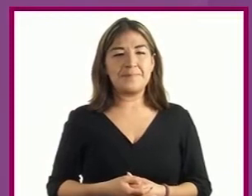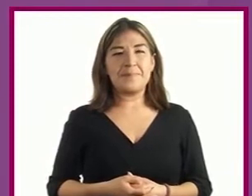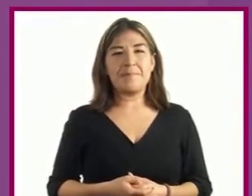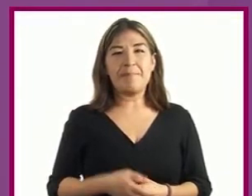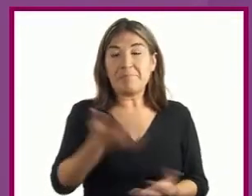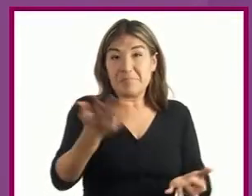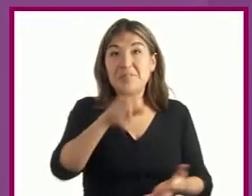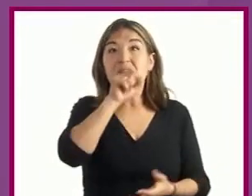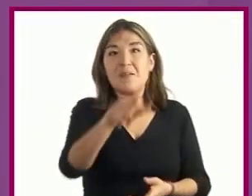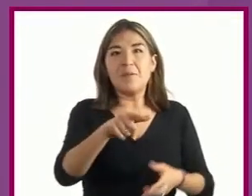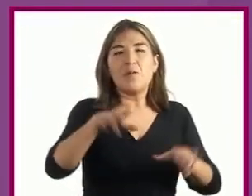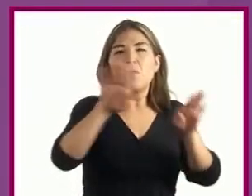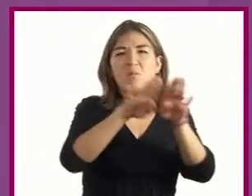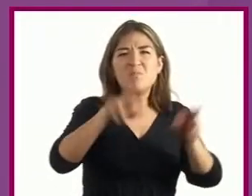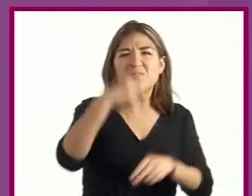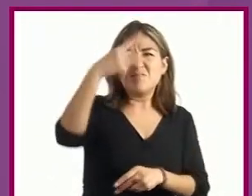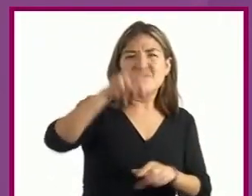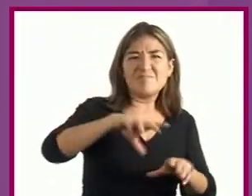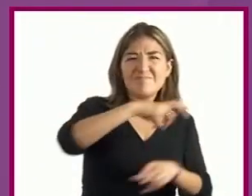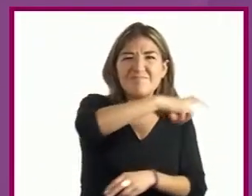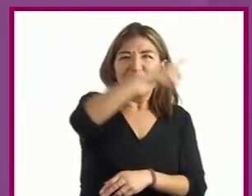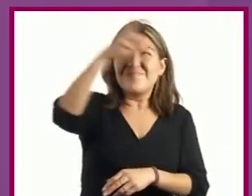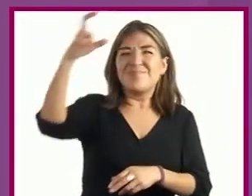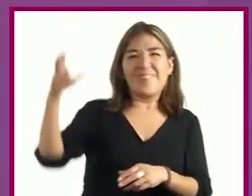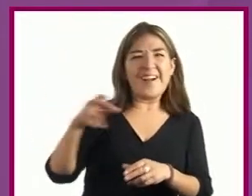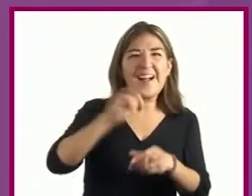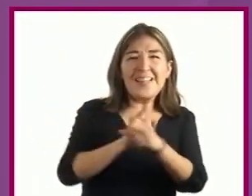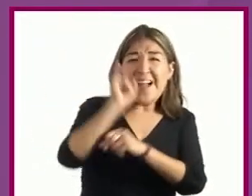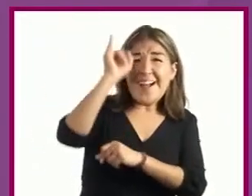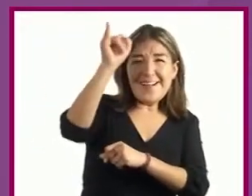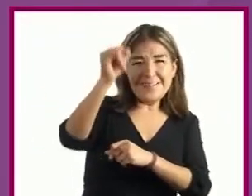o incluso un planeta lejano.